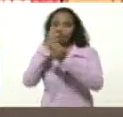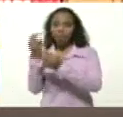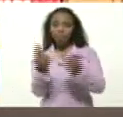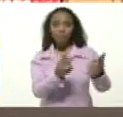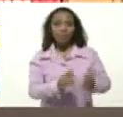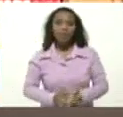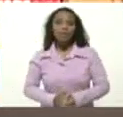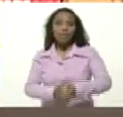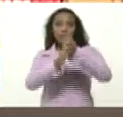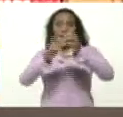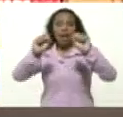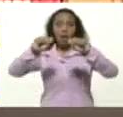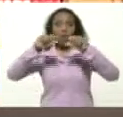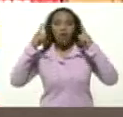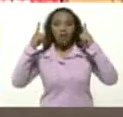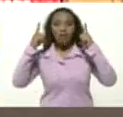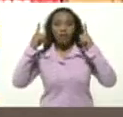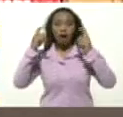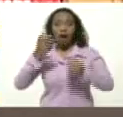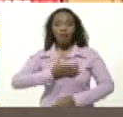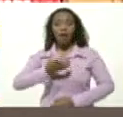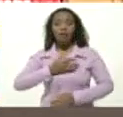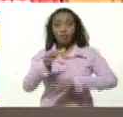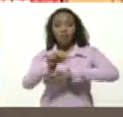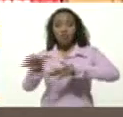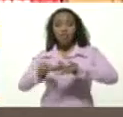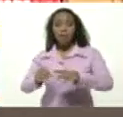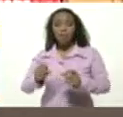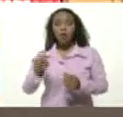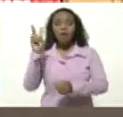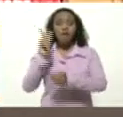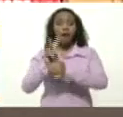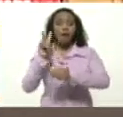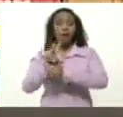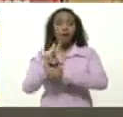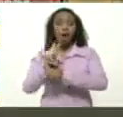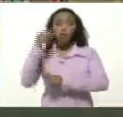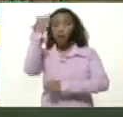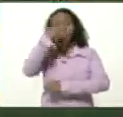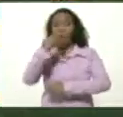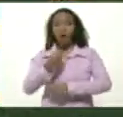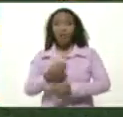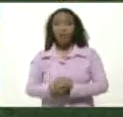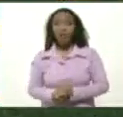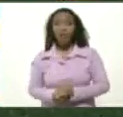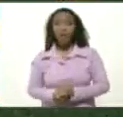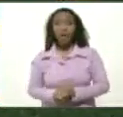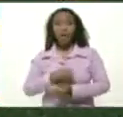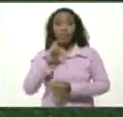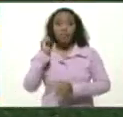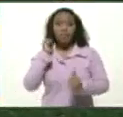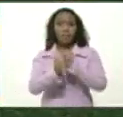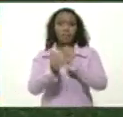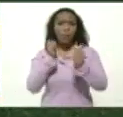Guaira, alcalde del municipio Vargas, un joven